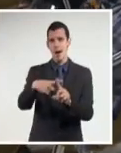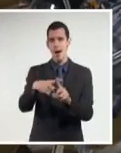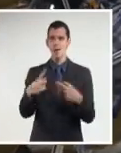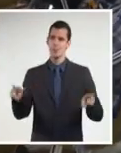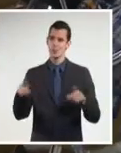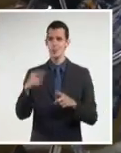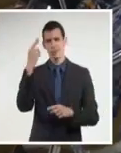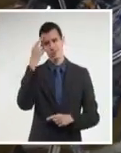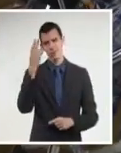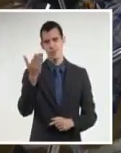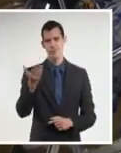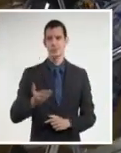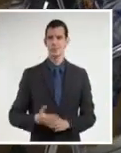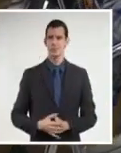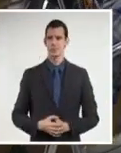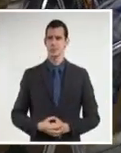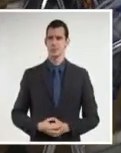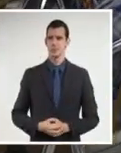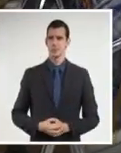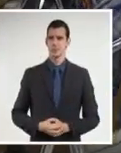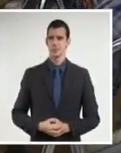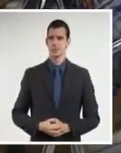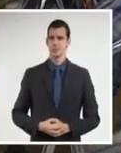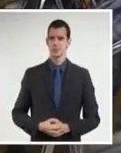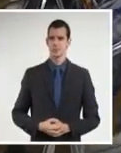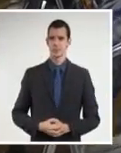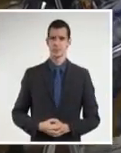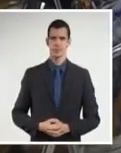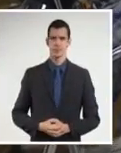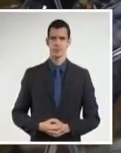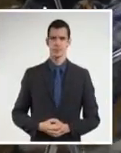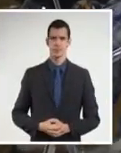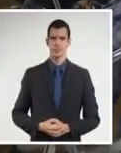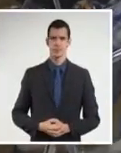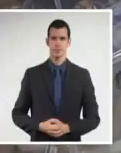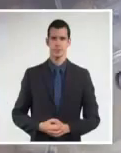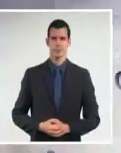o maite lorenzo sistema informativo de la televisión cubana